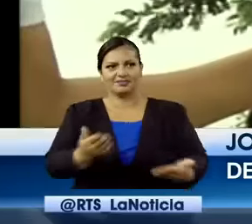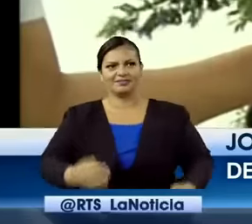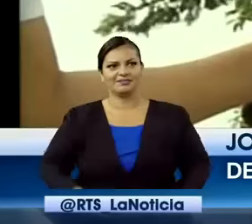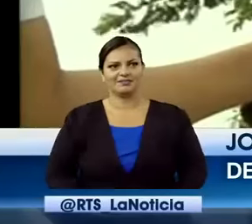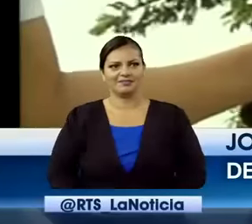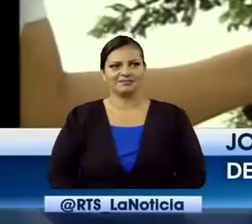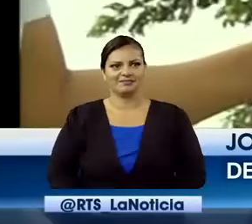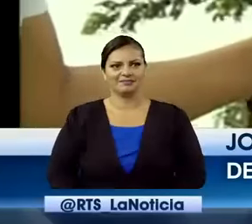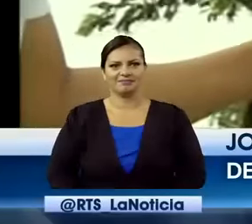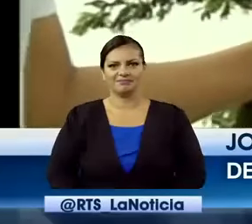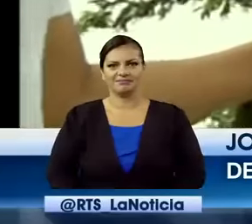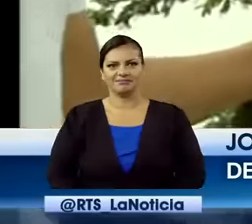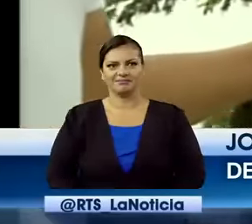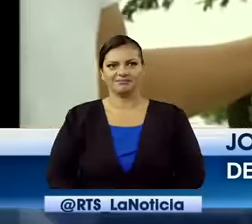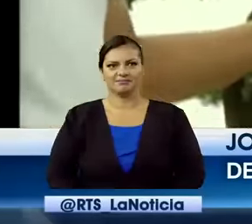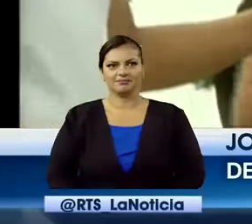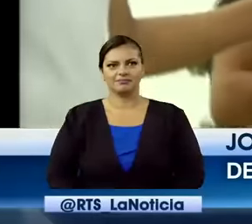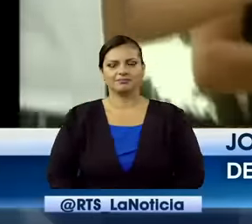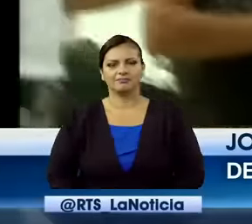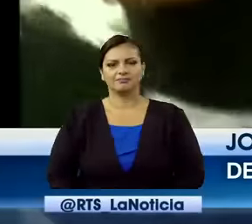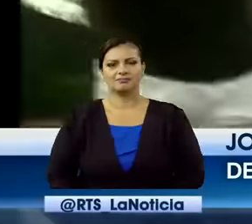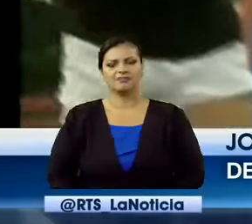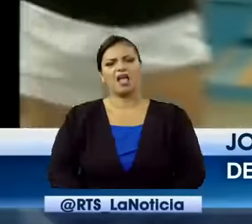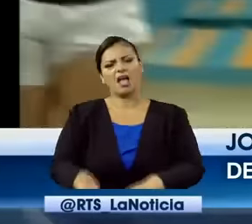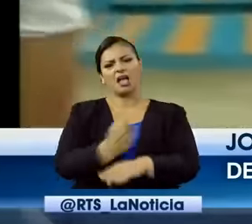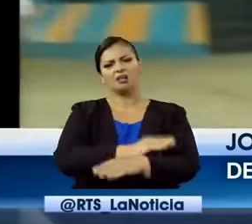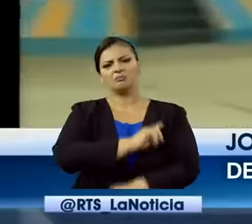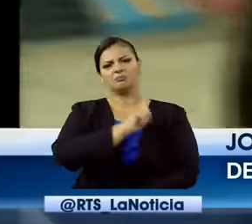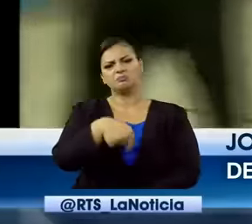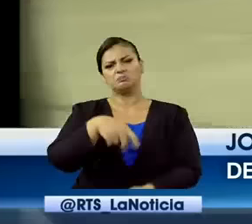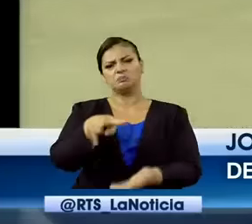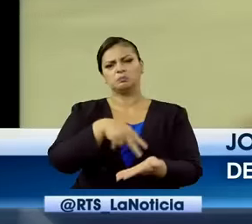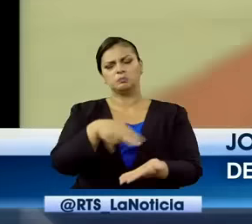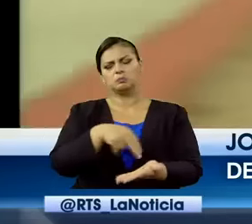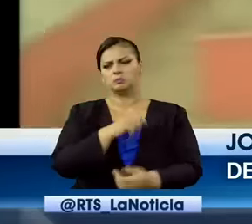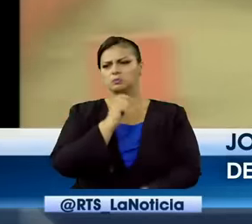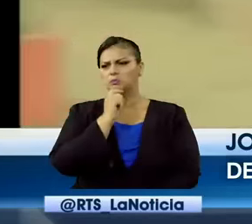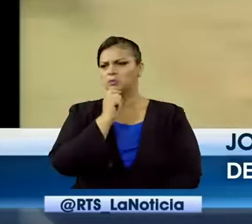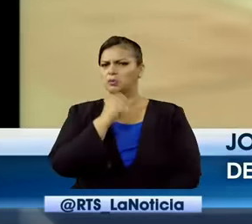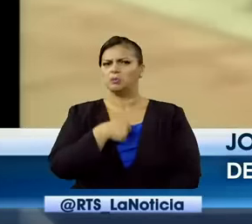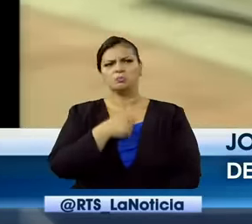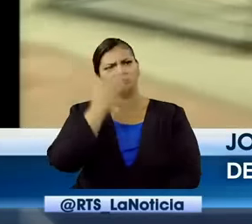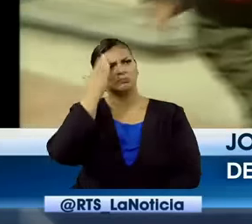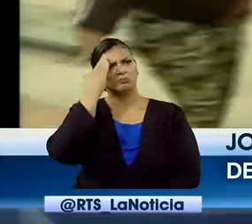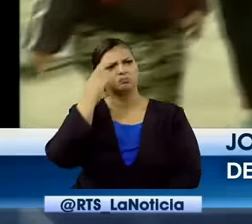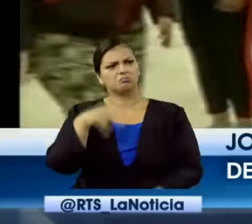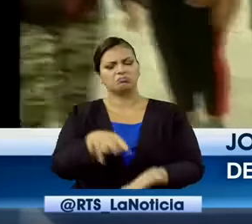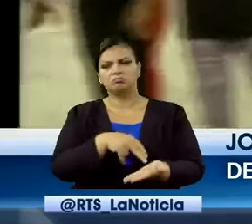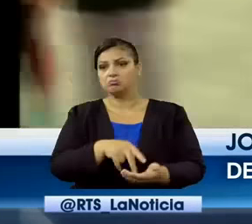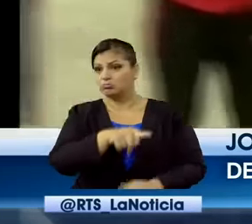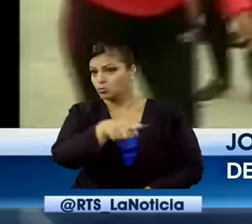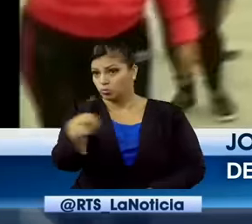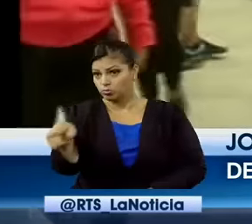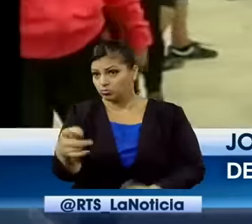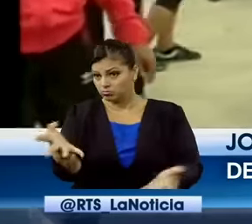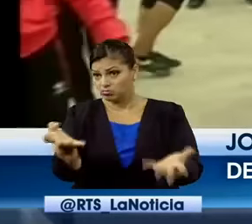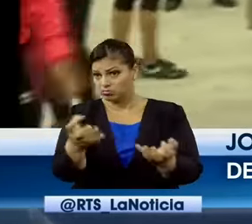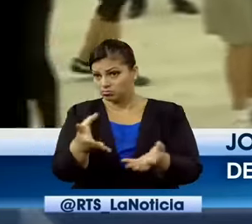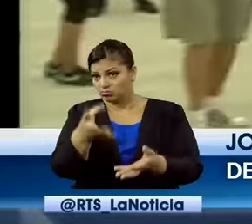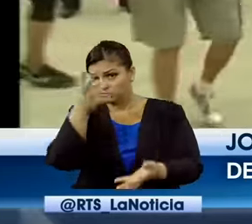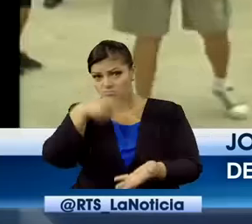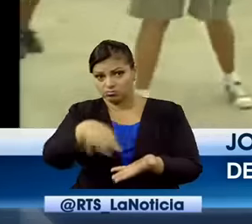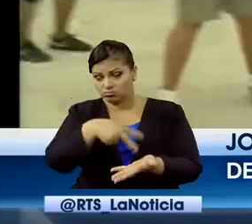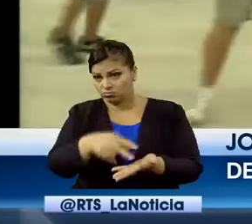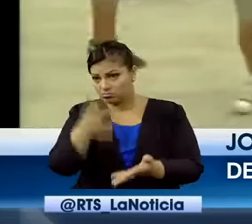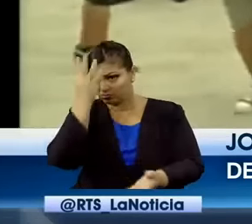motivó en un día venimos a hacer bailoterapia y simplemente nosotros hicimos, también sabemos bailar y la gente necesitaba un instructor y aproveché el momento para poder pasar